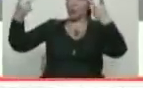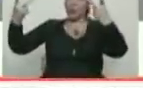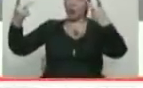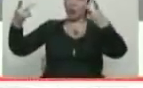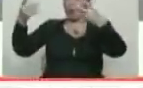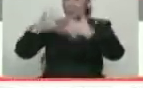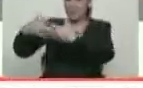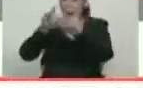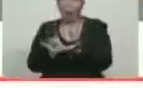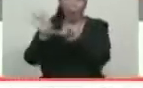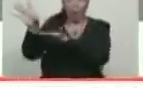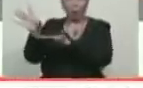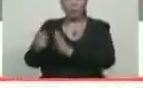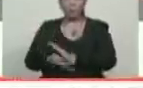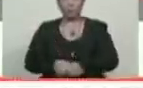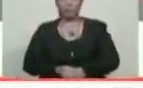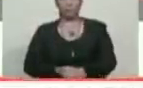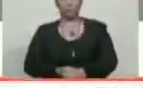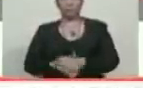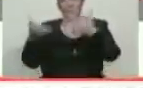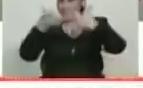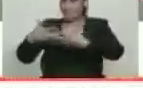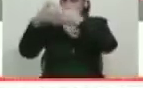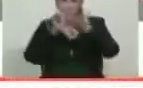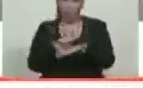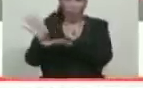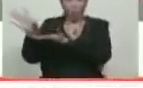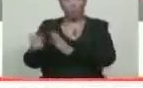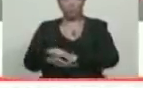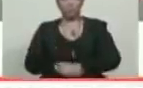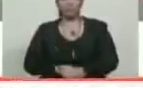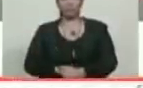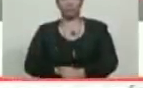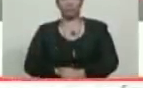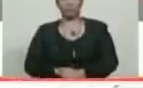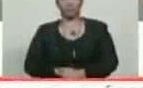¡gringo! ¡Gojón! ¡Gringo!